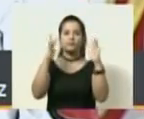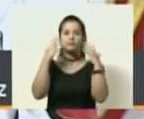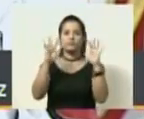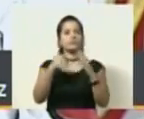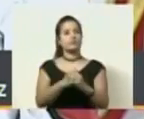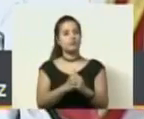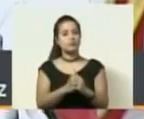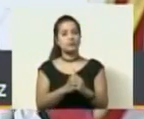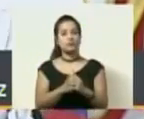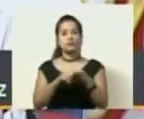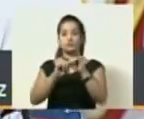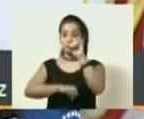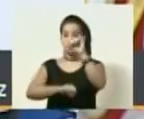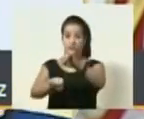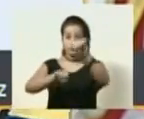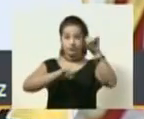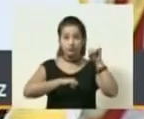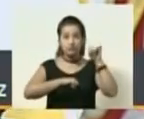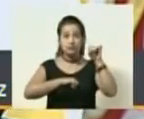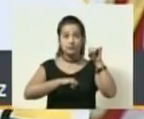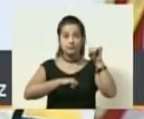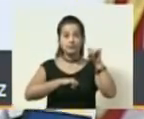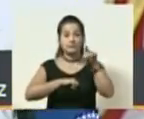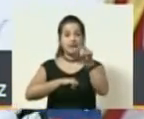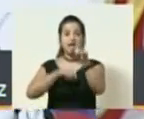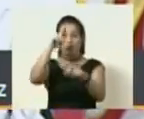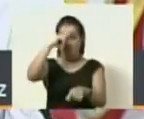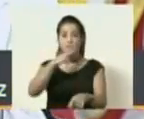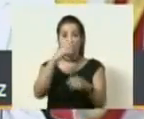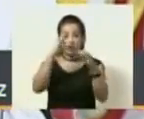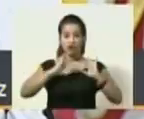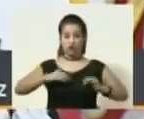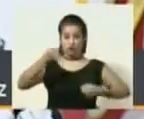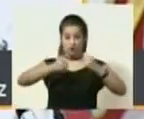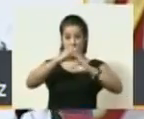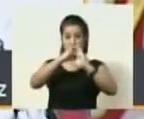De manos de un chofer, ¿ok?